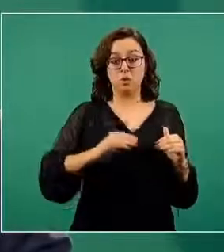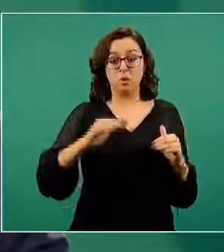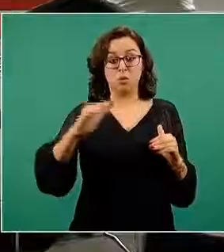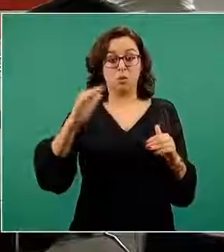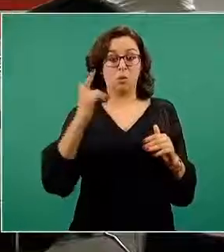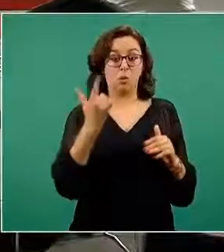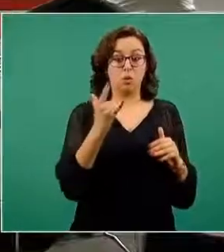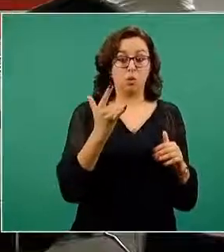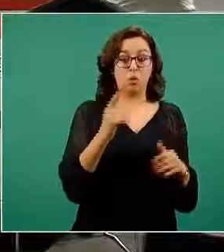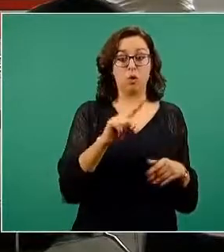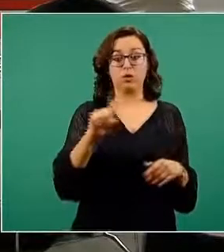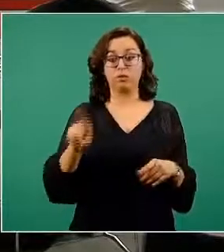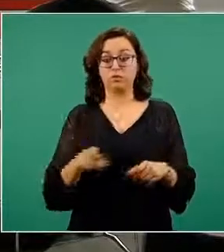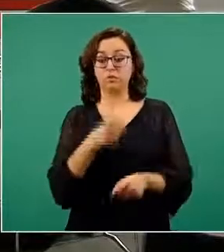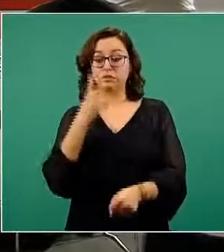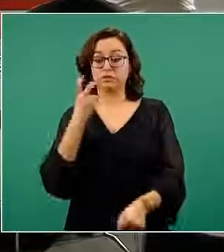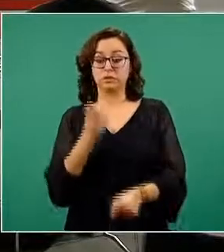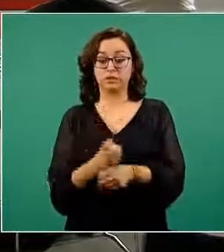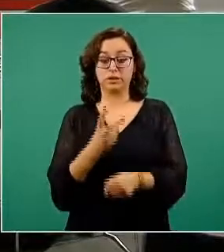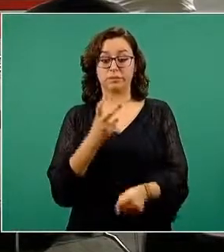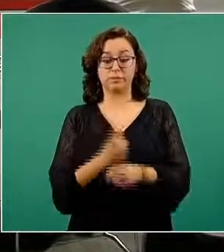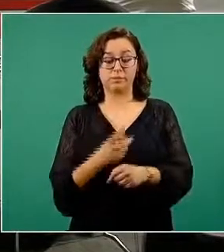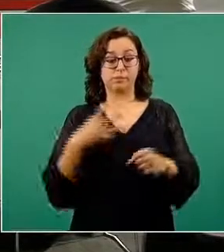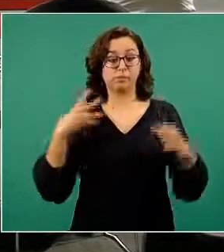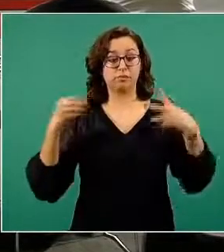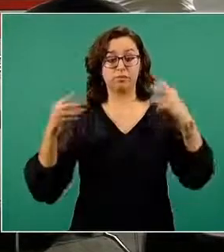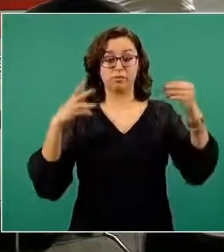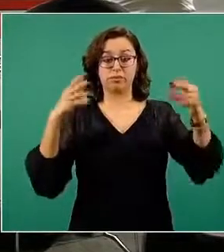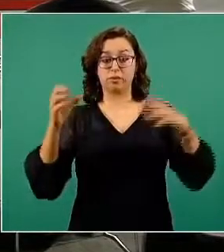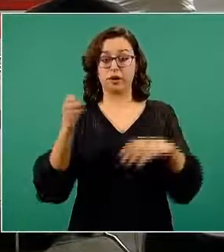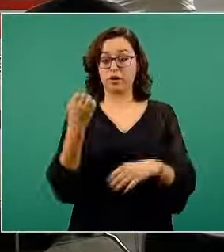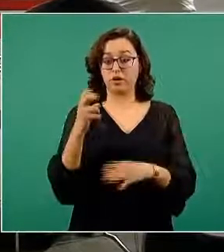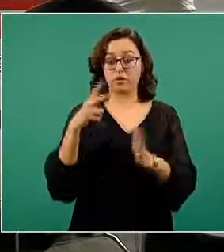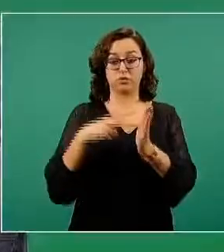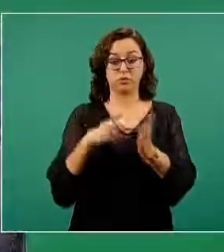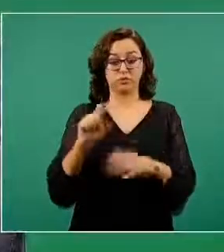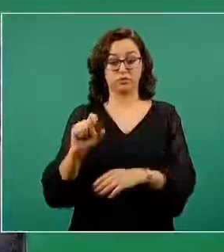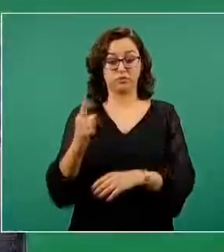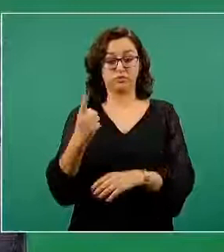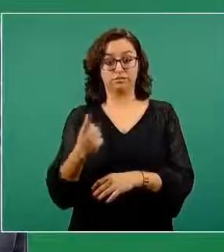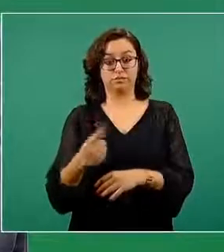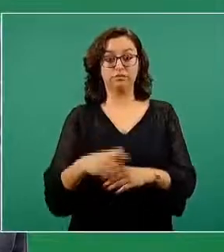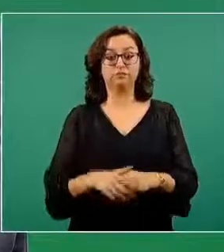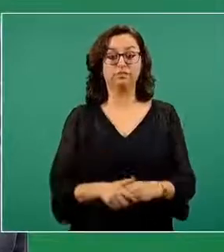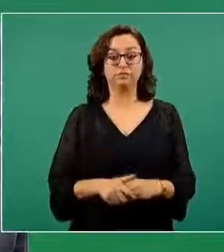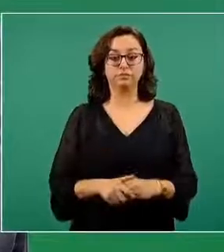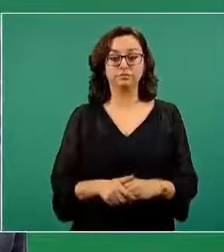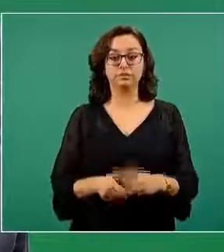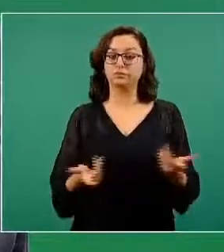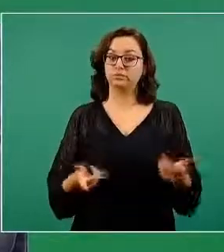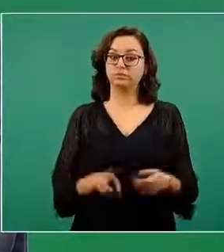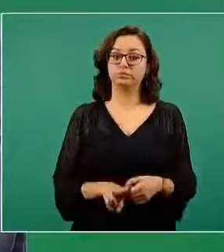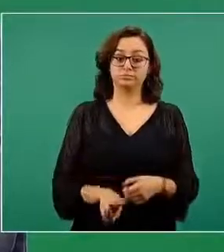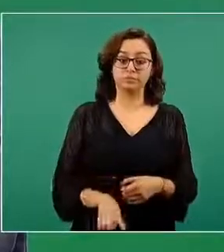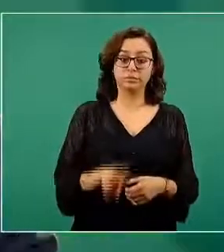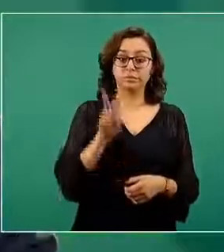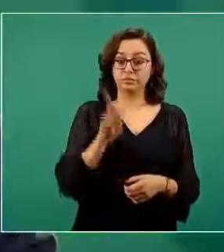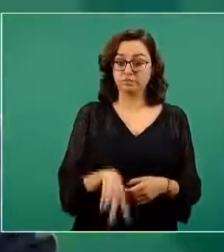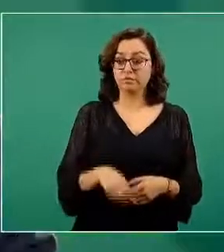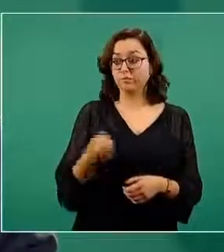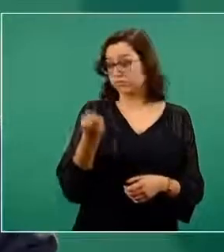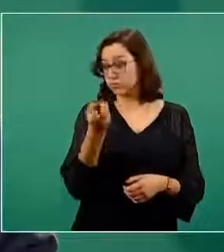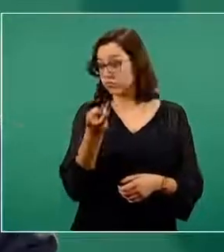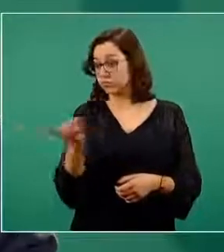y la segunda ola que llegó a su máximo en la primera semana de enero de este año. Por cierto, agradecemos profundamente a